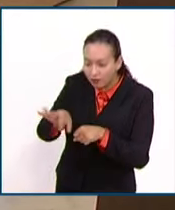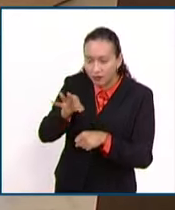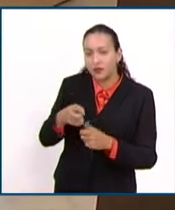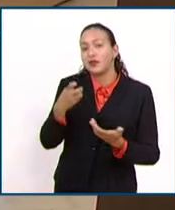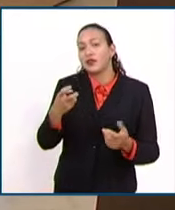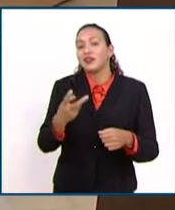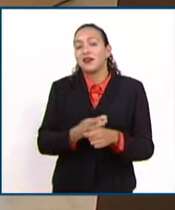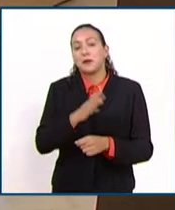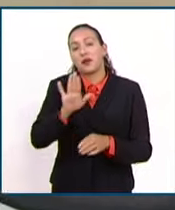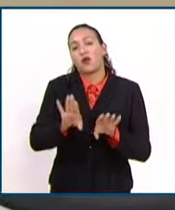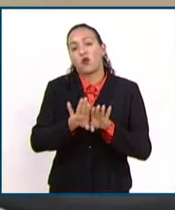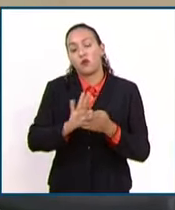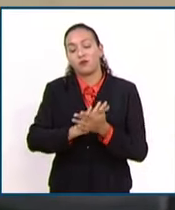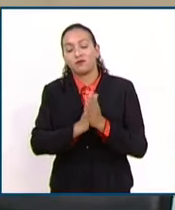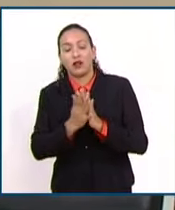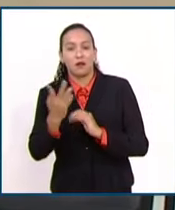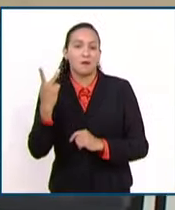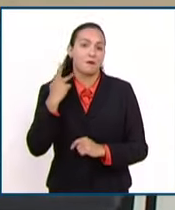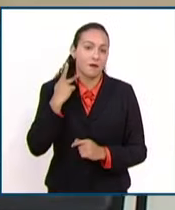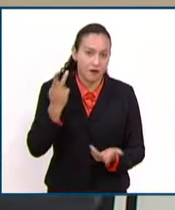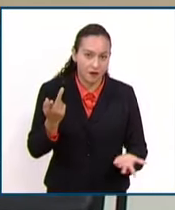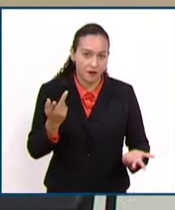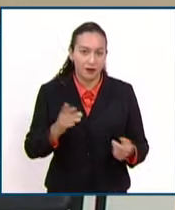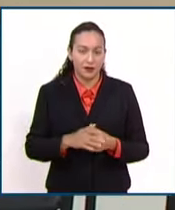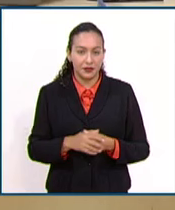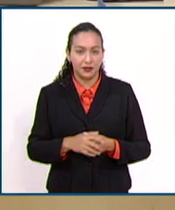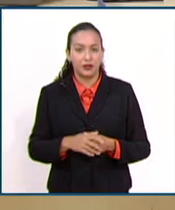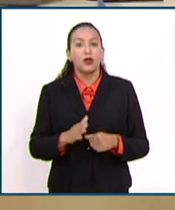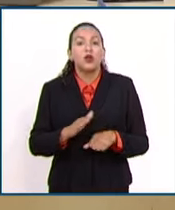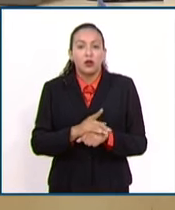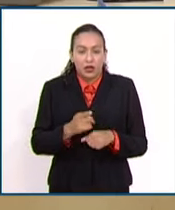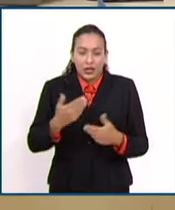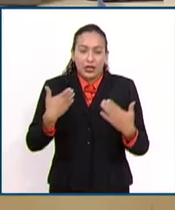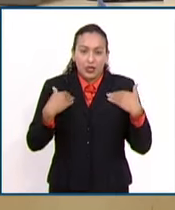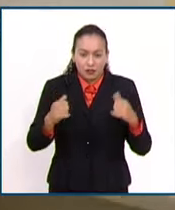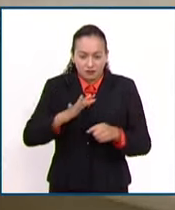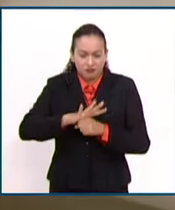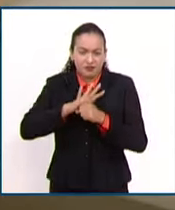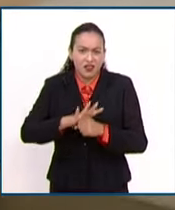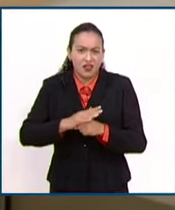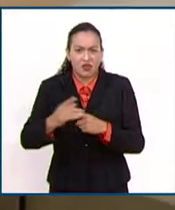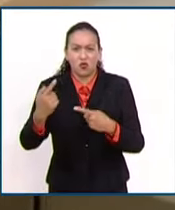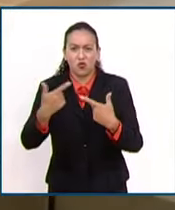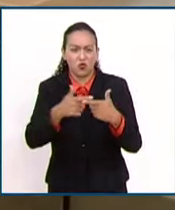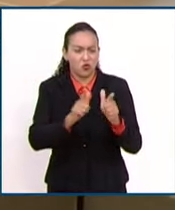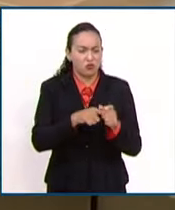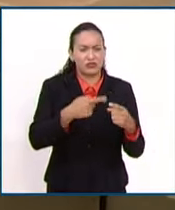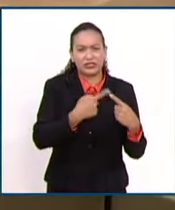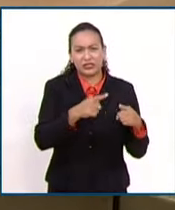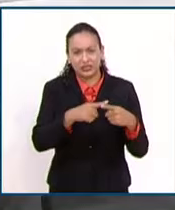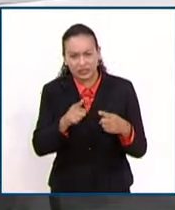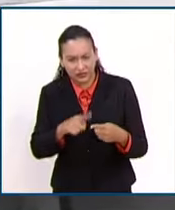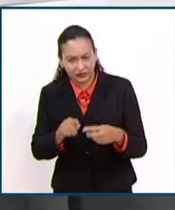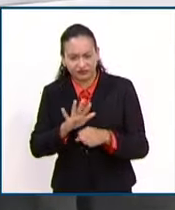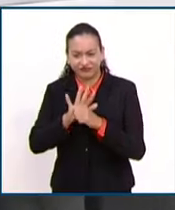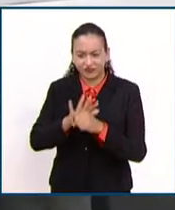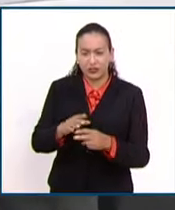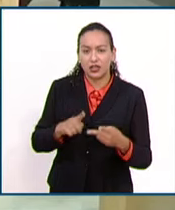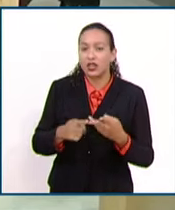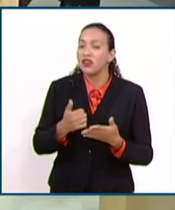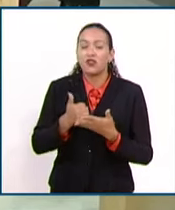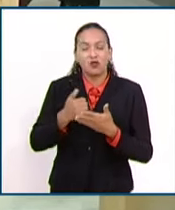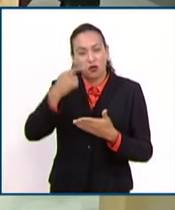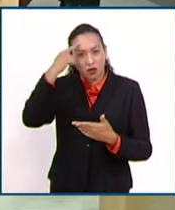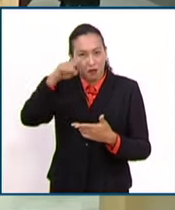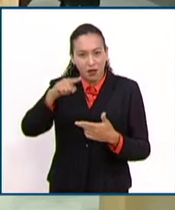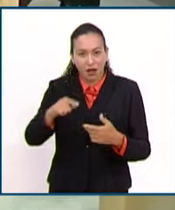politización de las decisiones jurisdiccionales derivado de las presiones de diversos grupos, así como en la afectación a la imparcialidad y la integridad